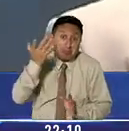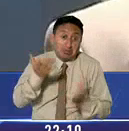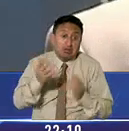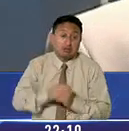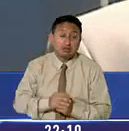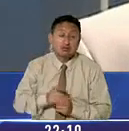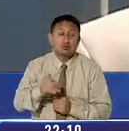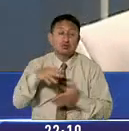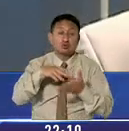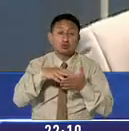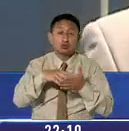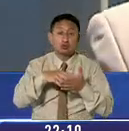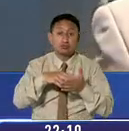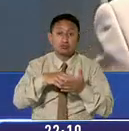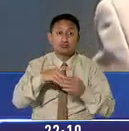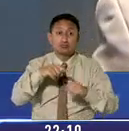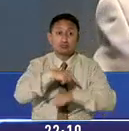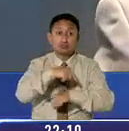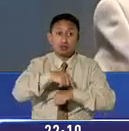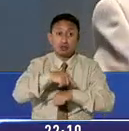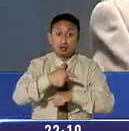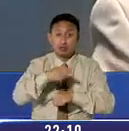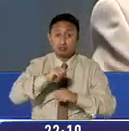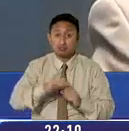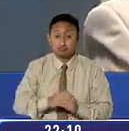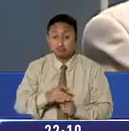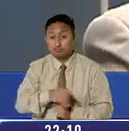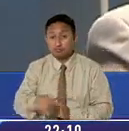estudiaban en un horario determinado, como cuando